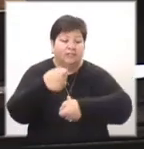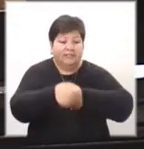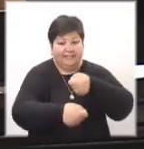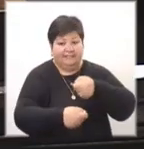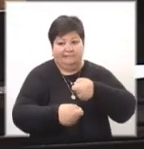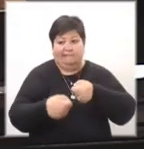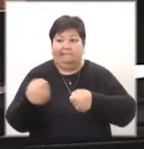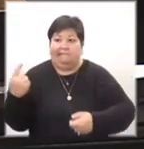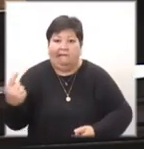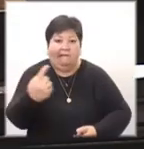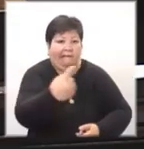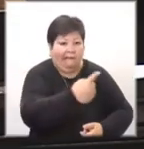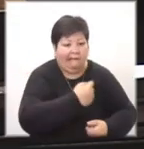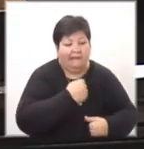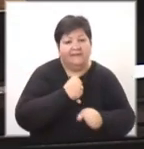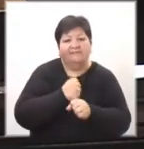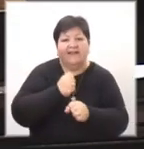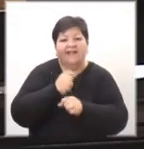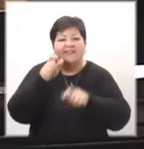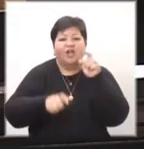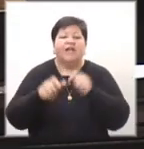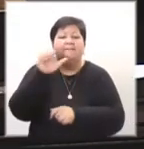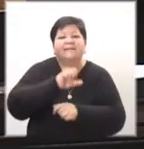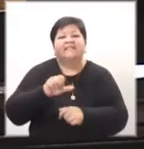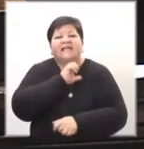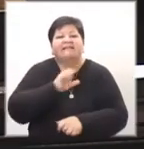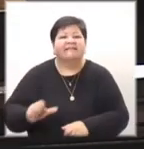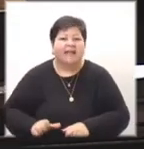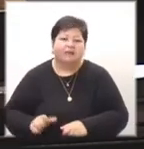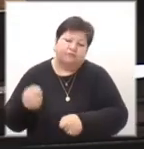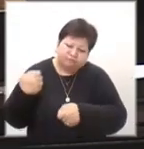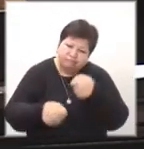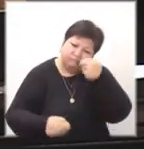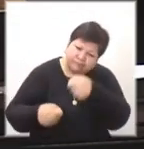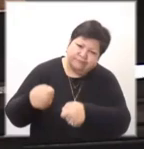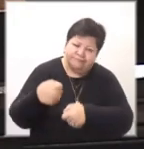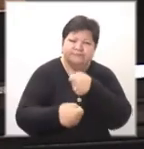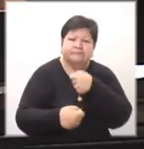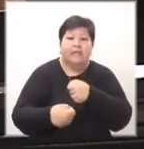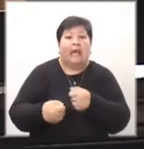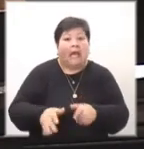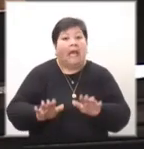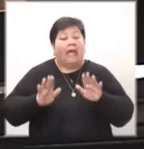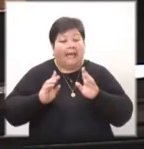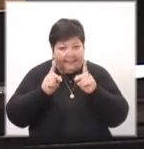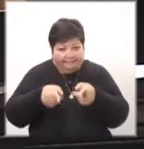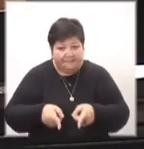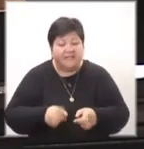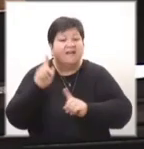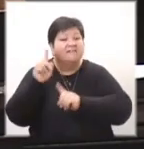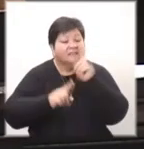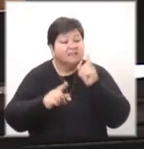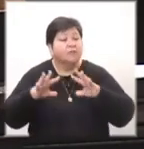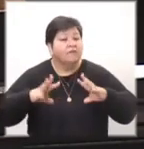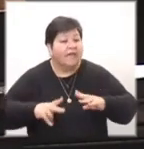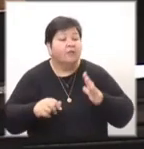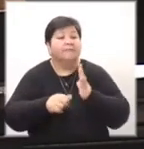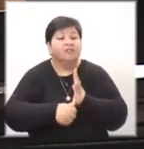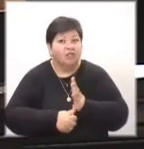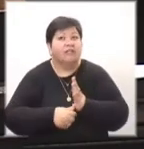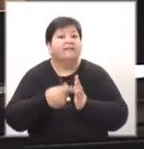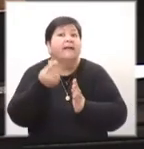entre trabajadores, empresas y Estado. En ocasiones también los jubilados y pensionistas de mayores